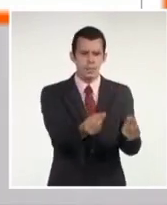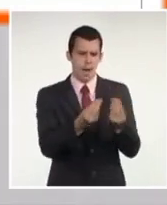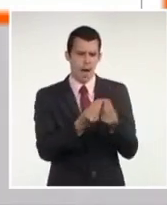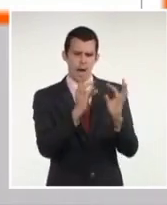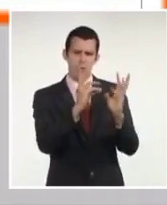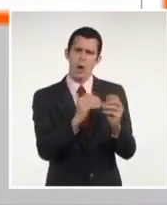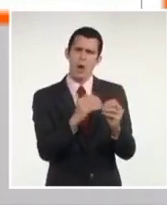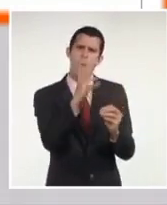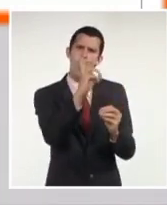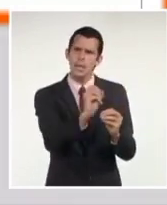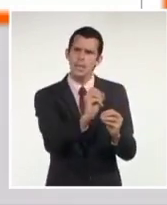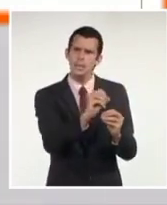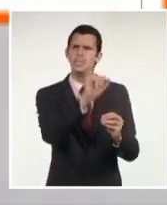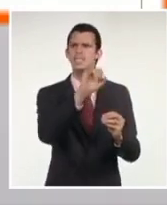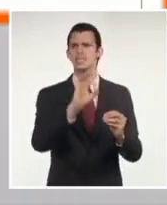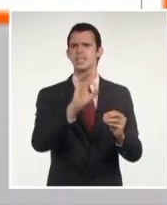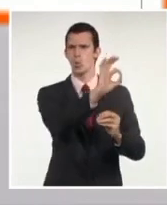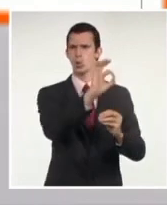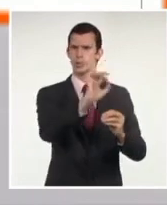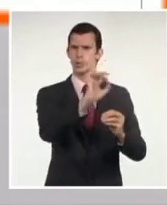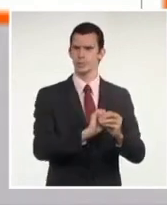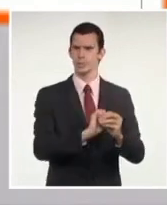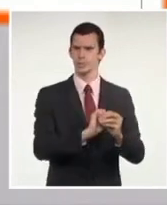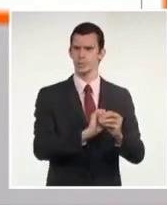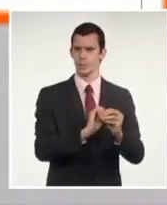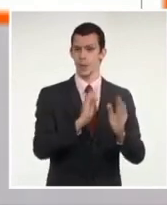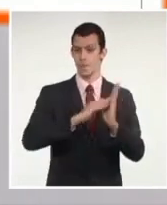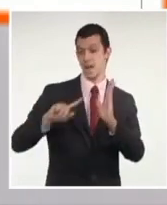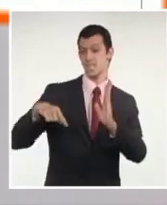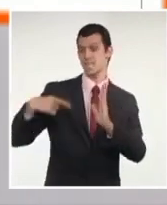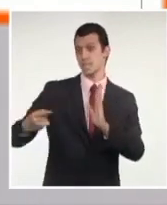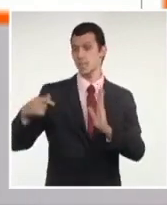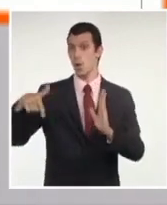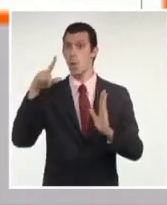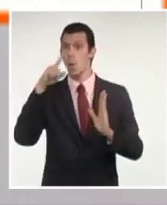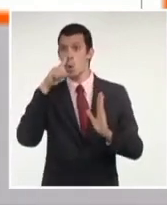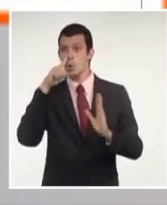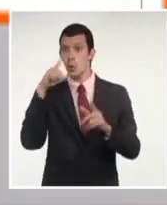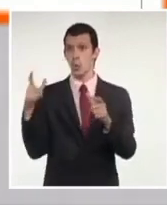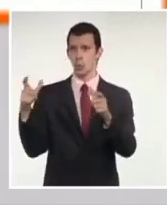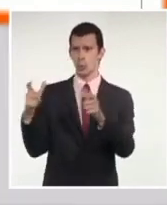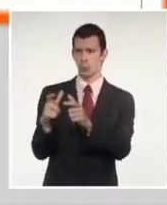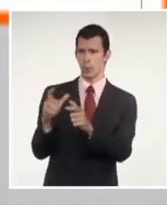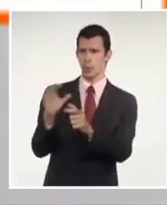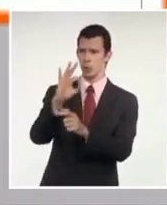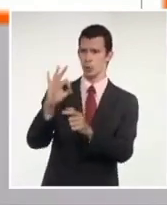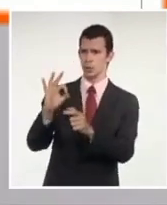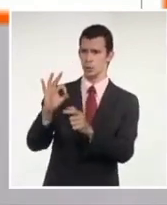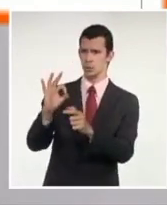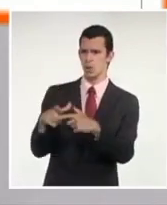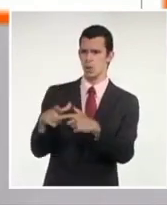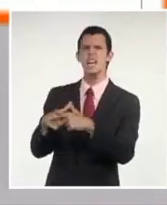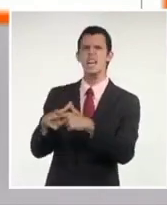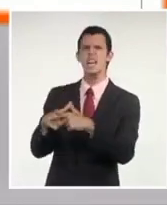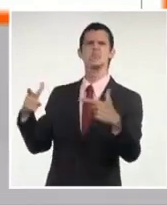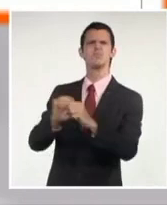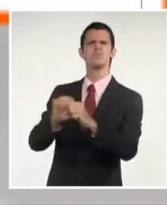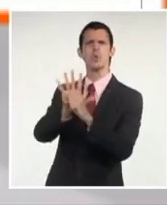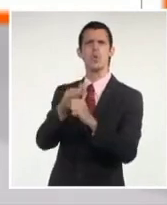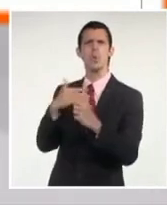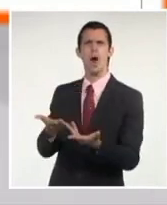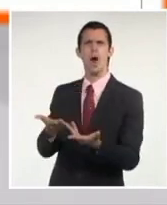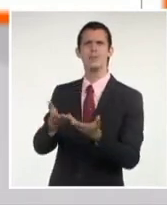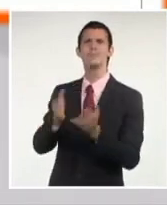un 51.3% de todo lo que se estudió. Sin embargo, cuando vamos a delta, en mayo